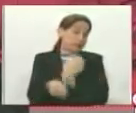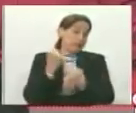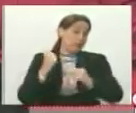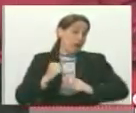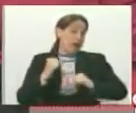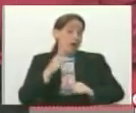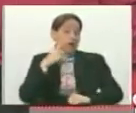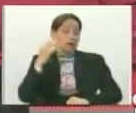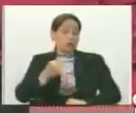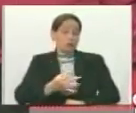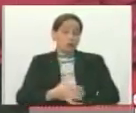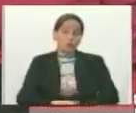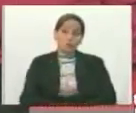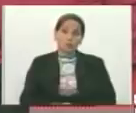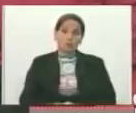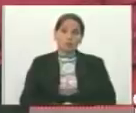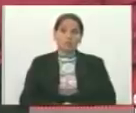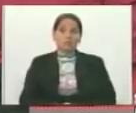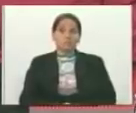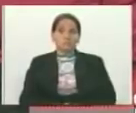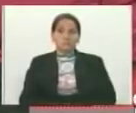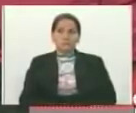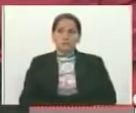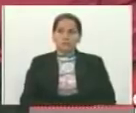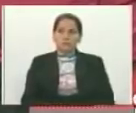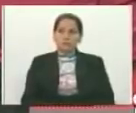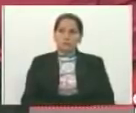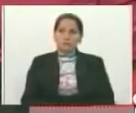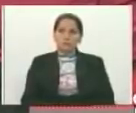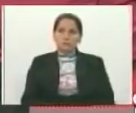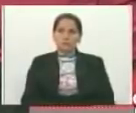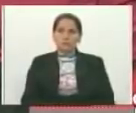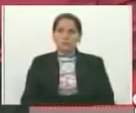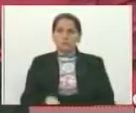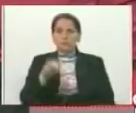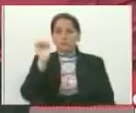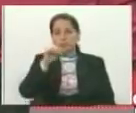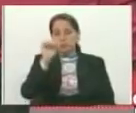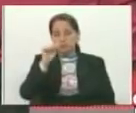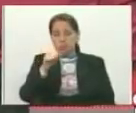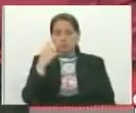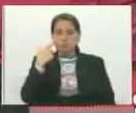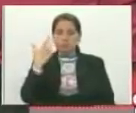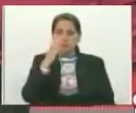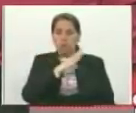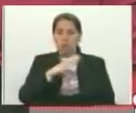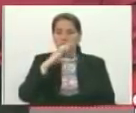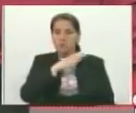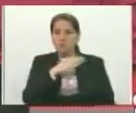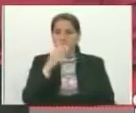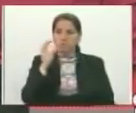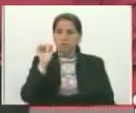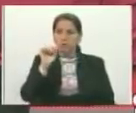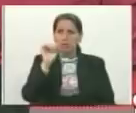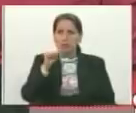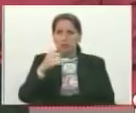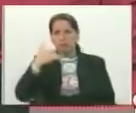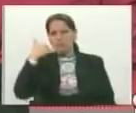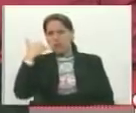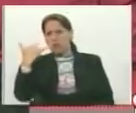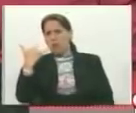machos, pues, muy vergatarios. Lo para la comisión Tuntún. De ahí llamó,